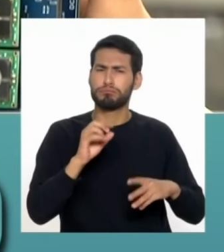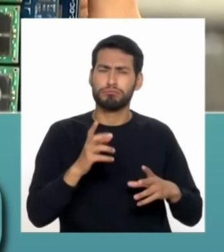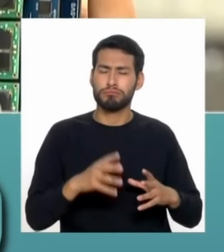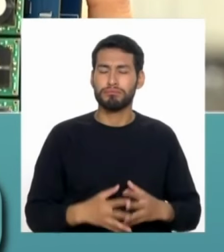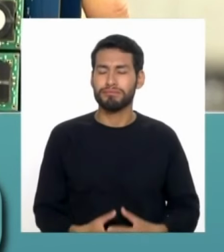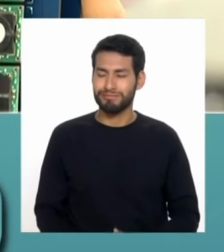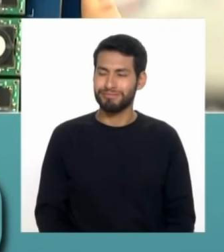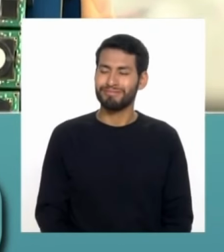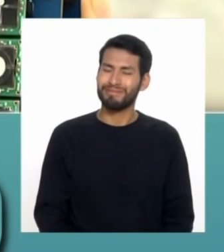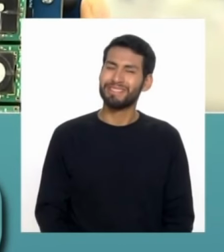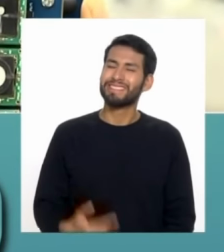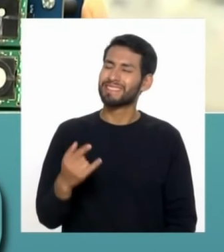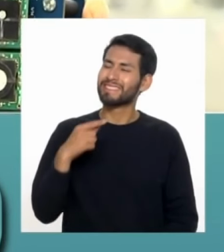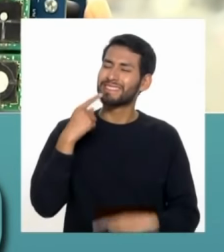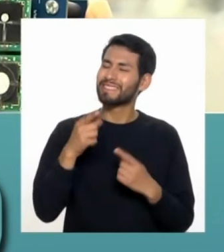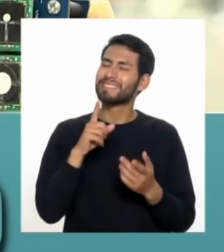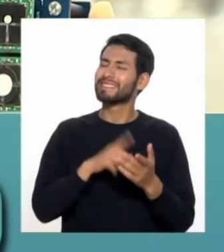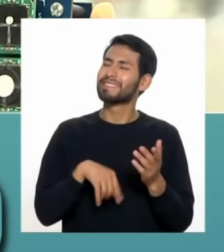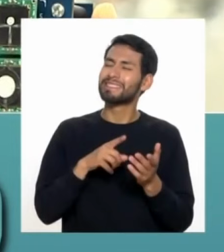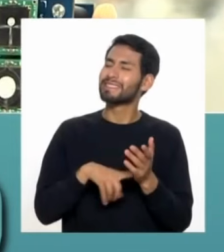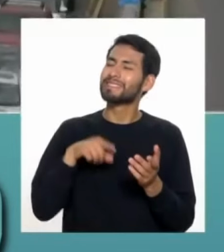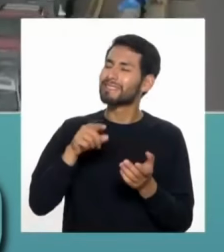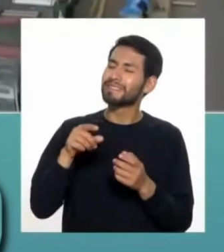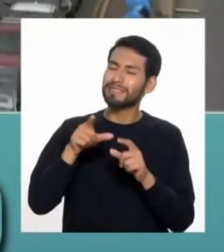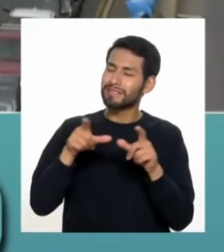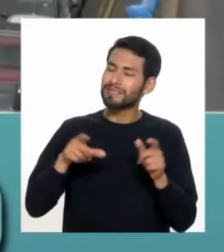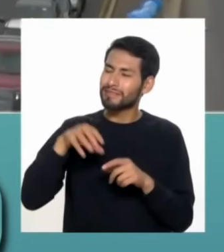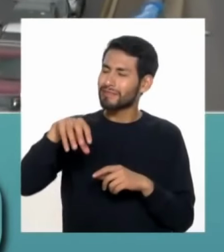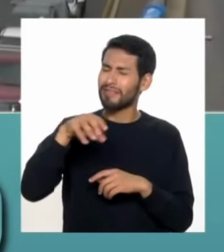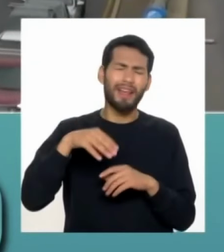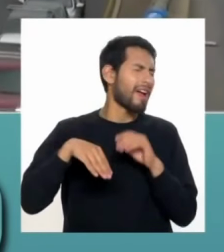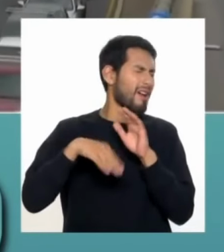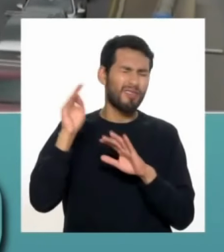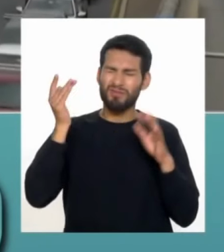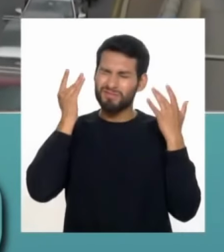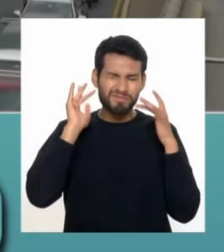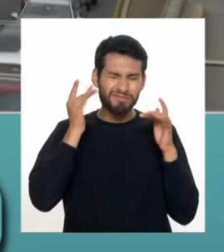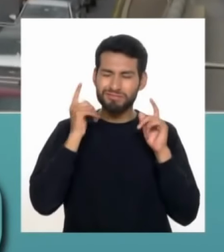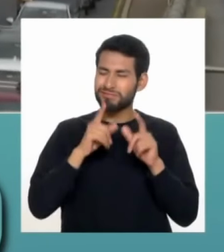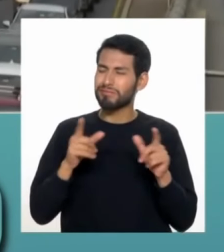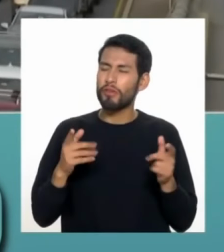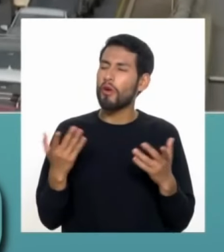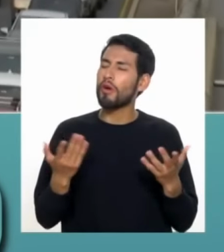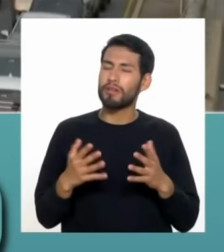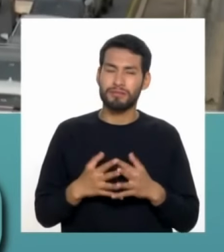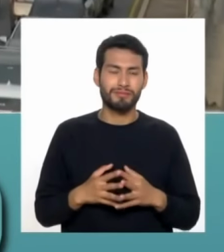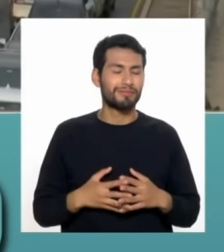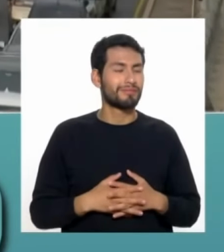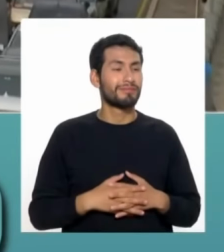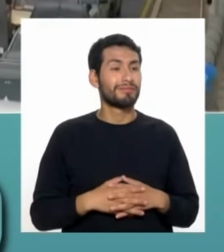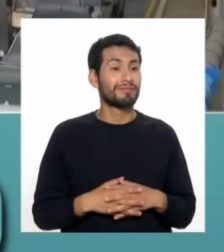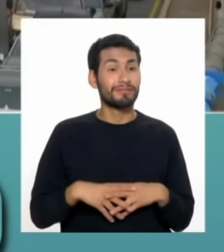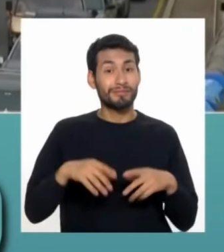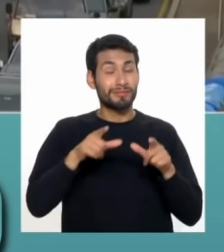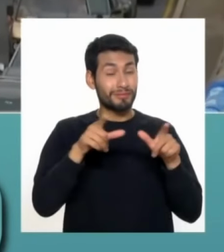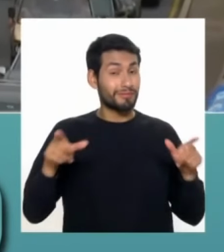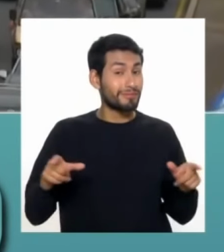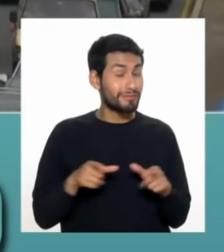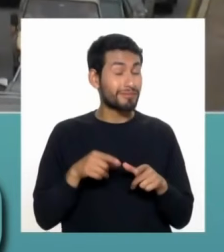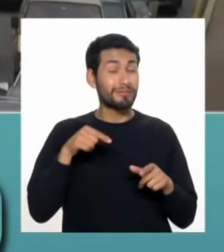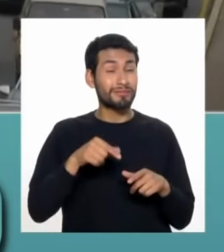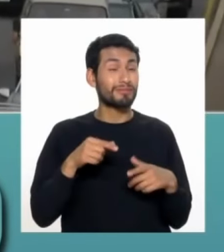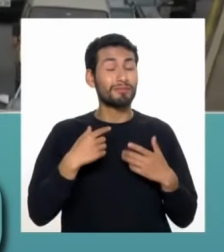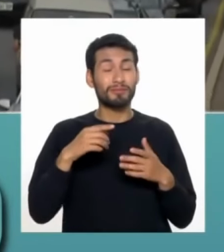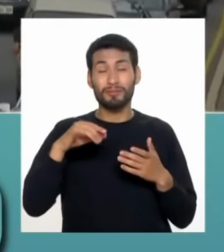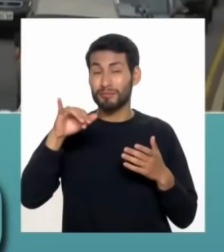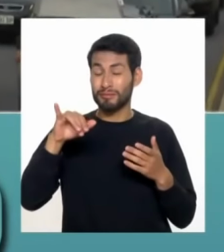Juan Carlos, coméntanos, ¿en qué distritos se ha registrado un alto nivel de ruido? Los distritos que durante el